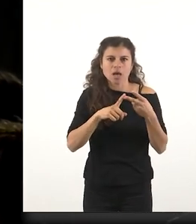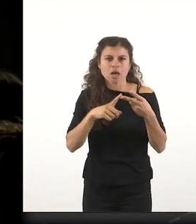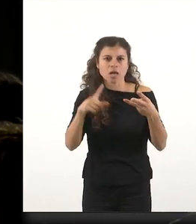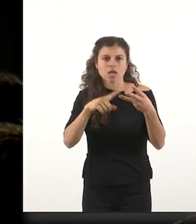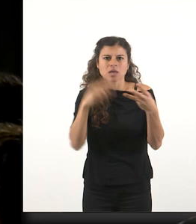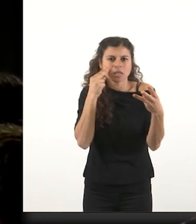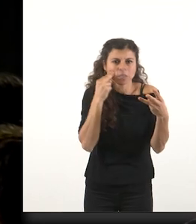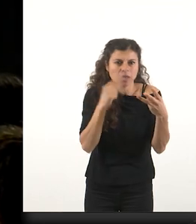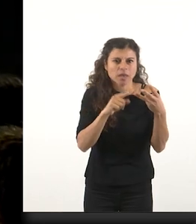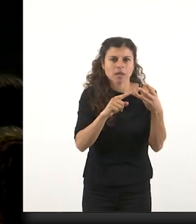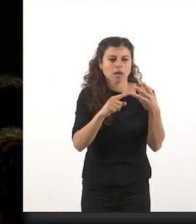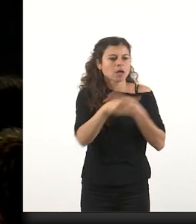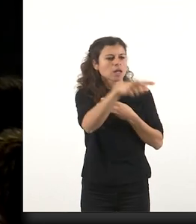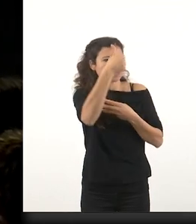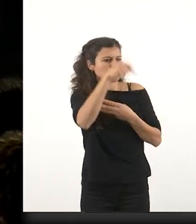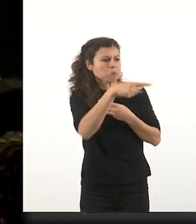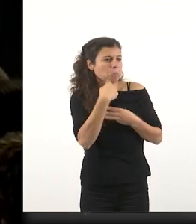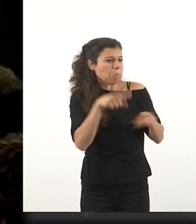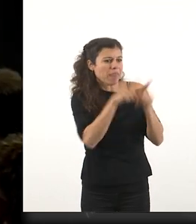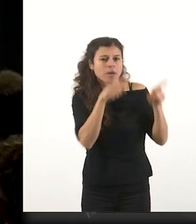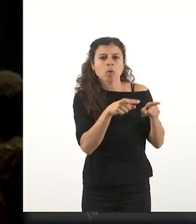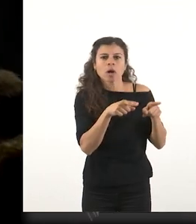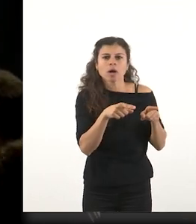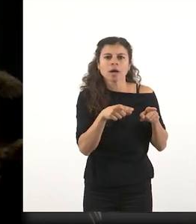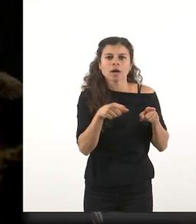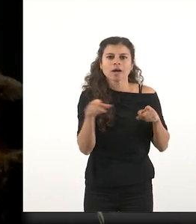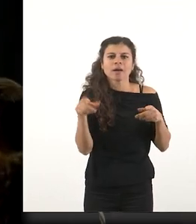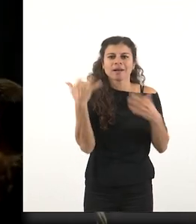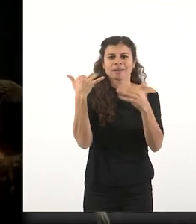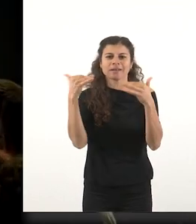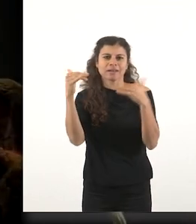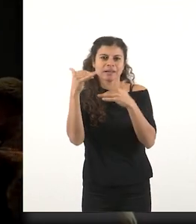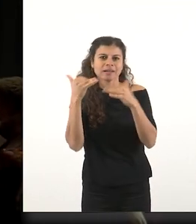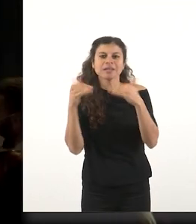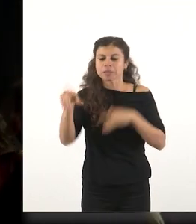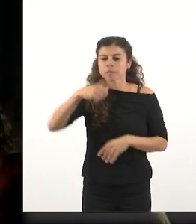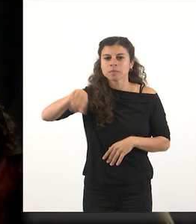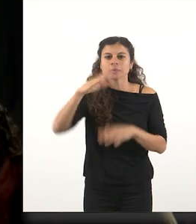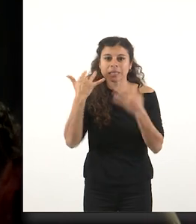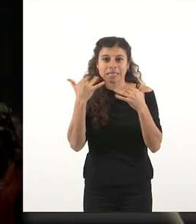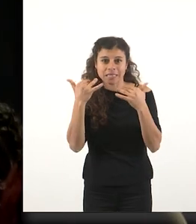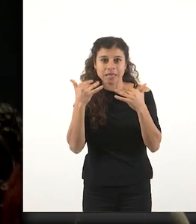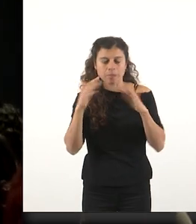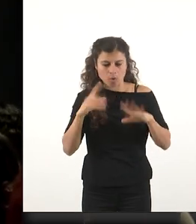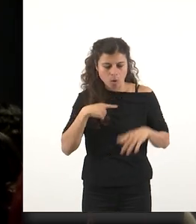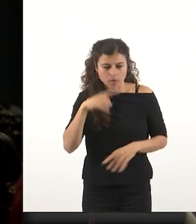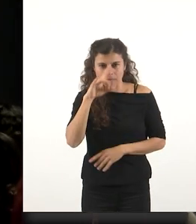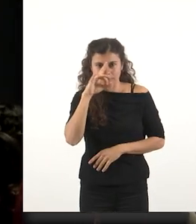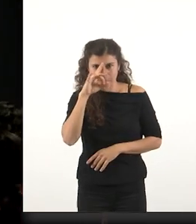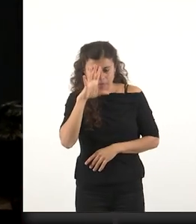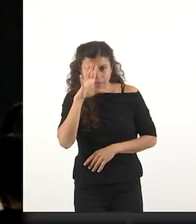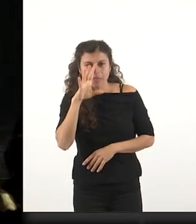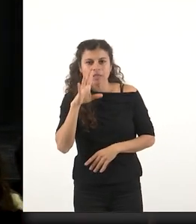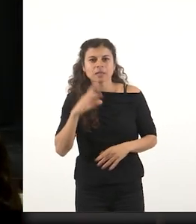intimidada. A este le da igual. Este está impresionado. Mira, su reír, pero a mí me impacta, tío, que esta mañana en Olvera,